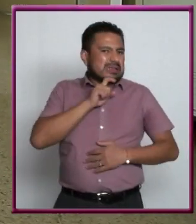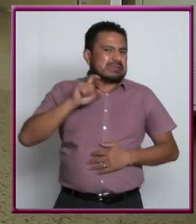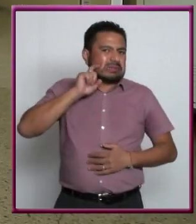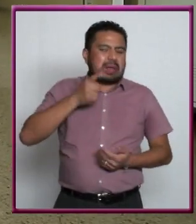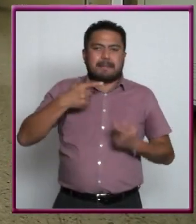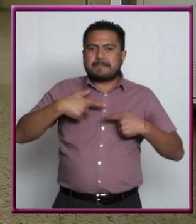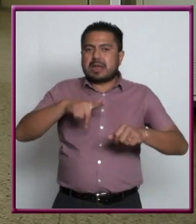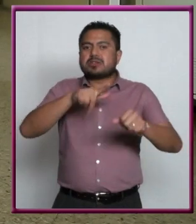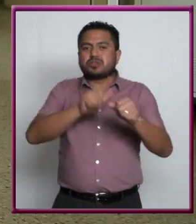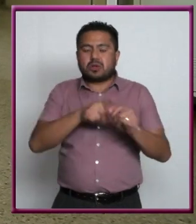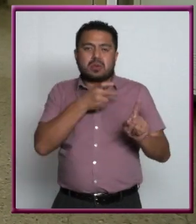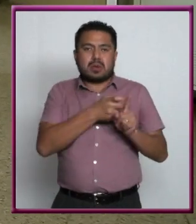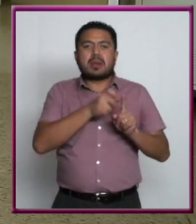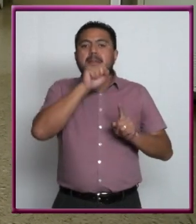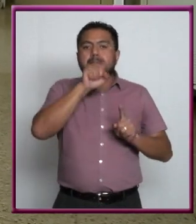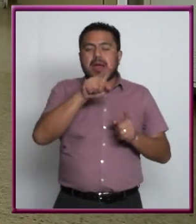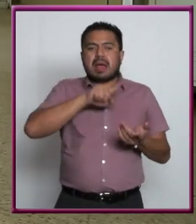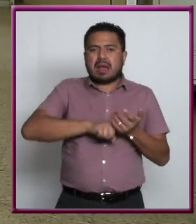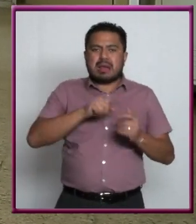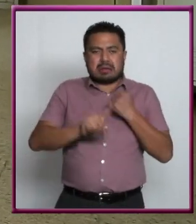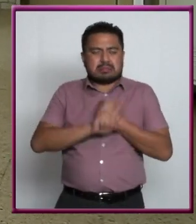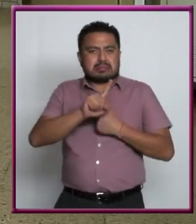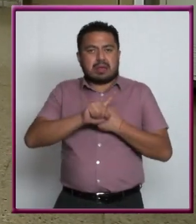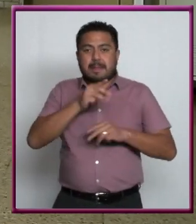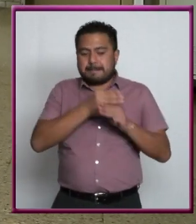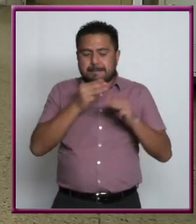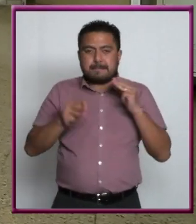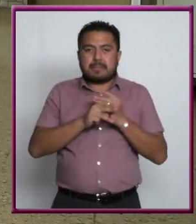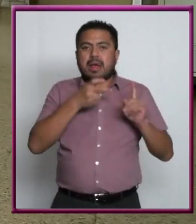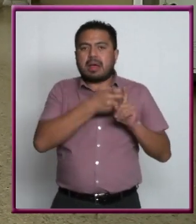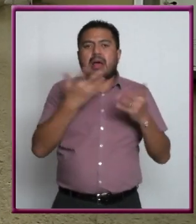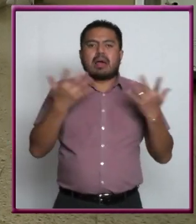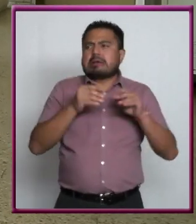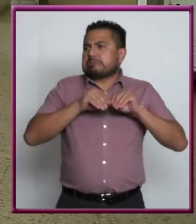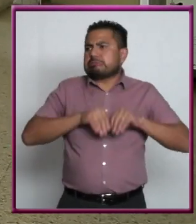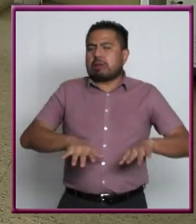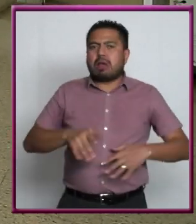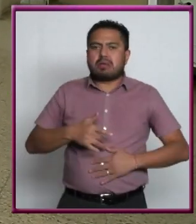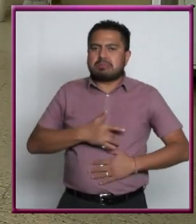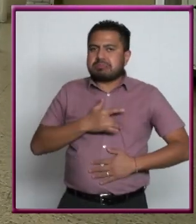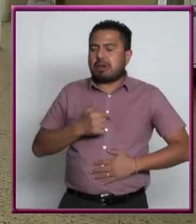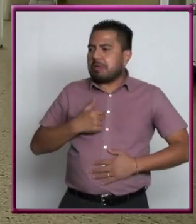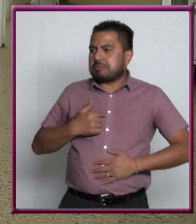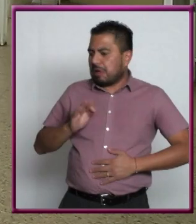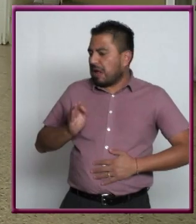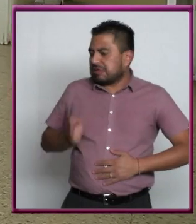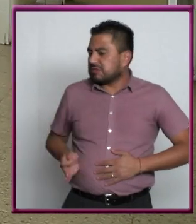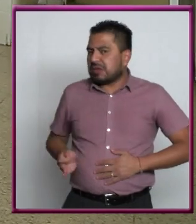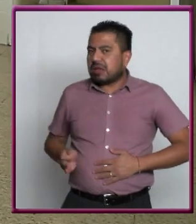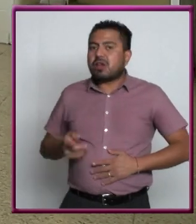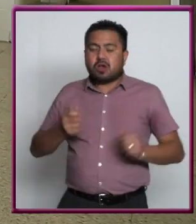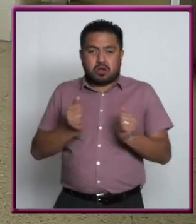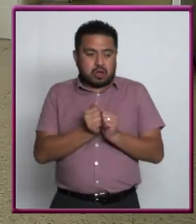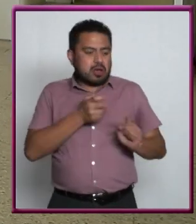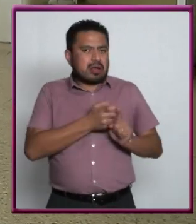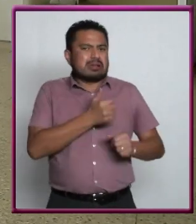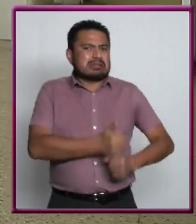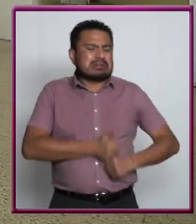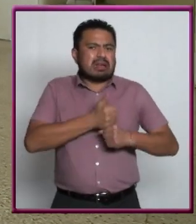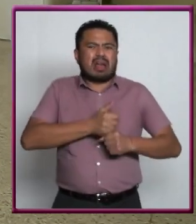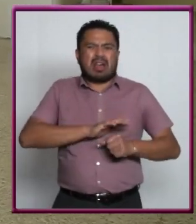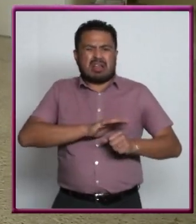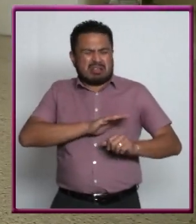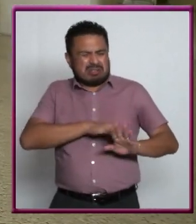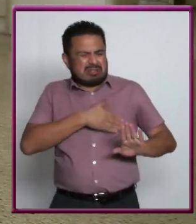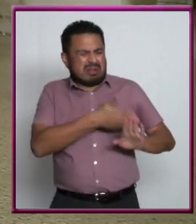compartimos contenido erótico, íntimo y personal, también existe el riesgo de que ese material se haga público sin nuestro consentimiento y